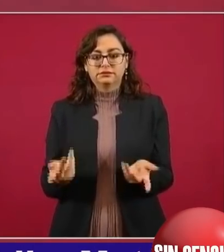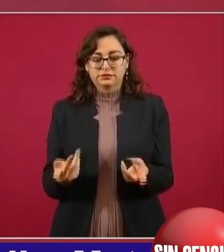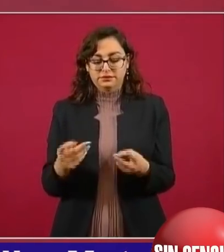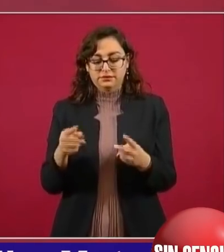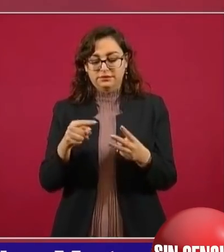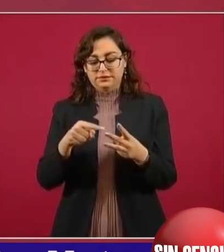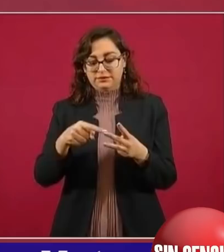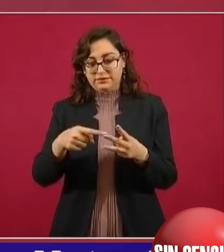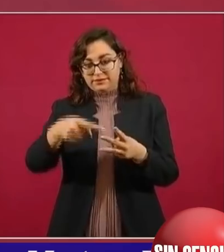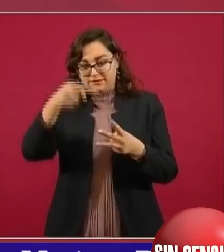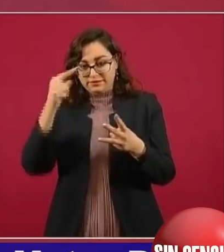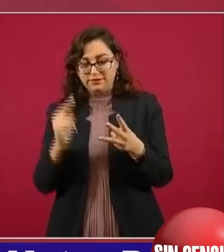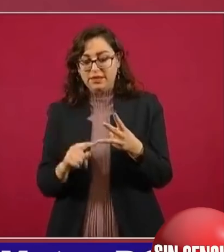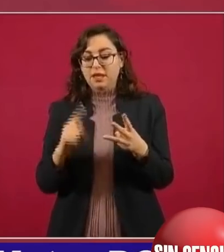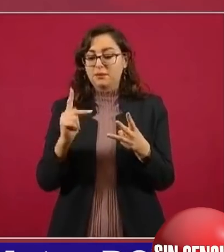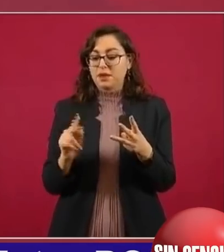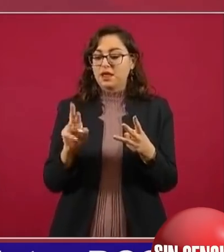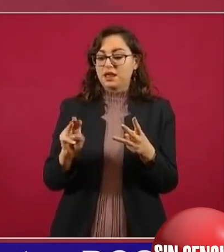PRM,